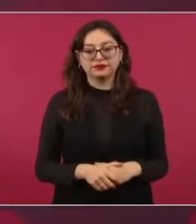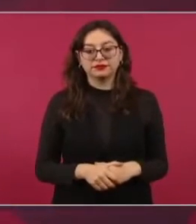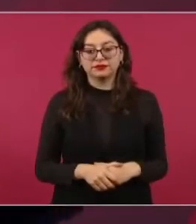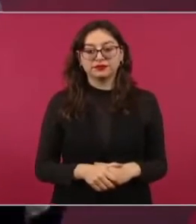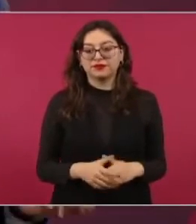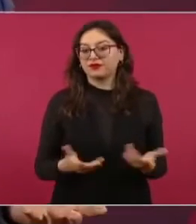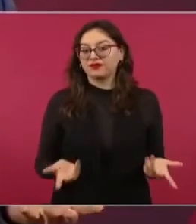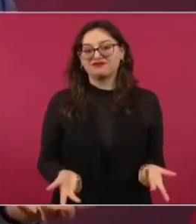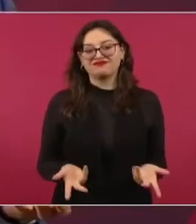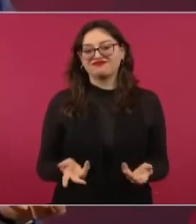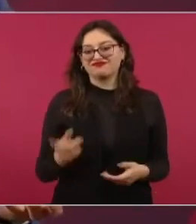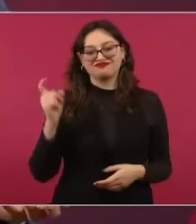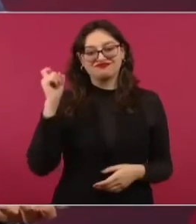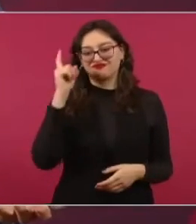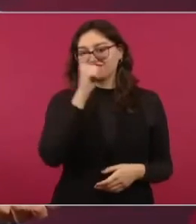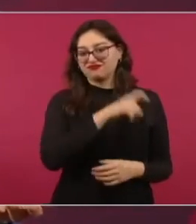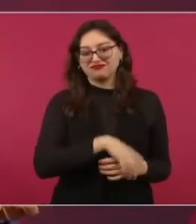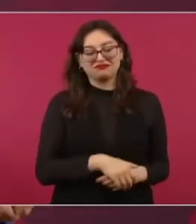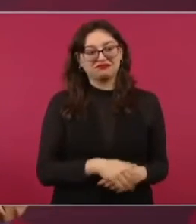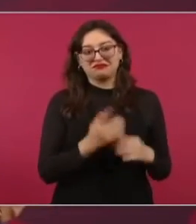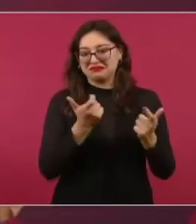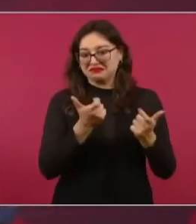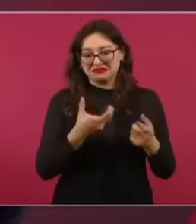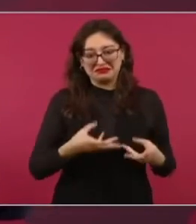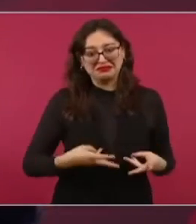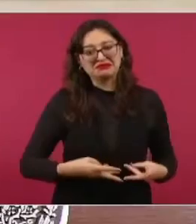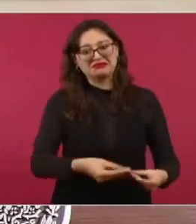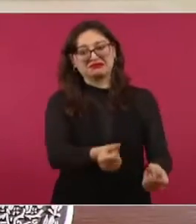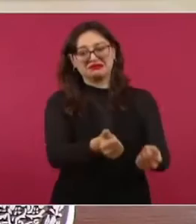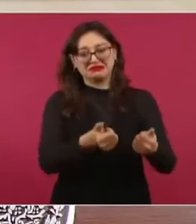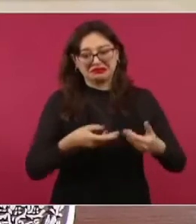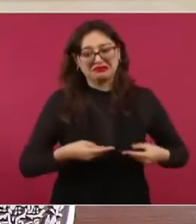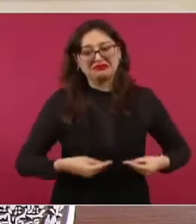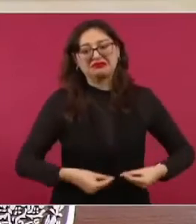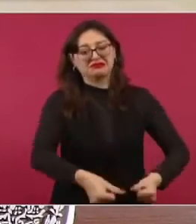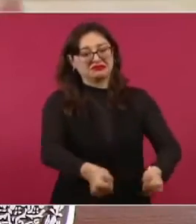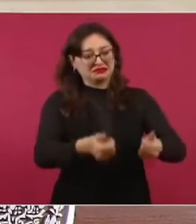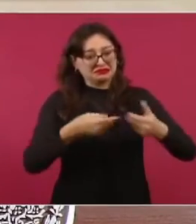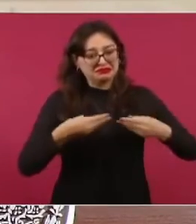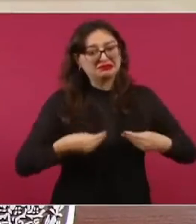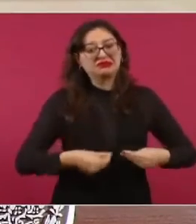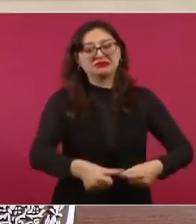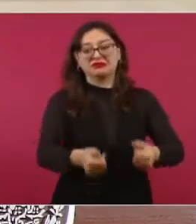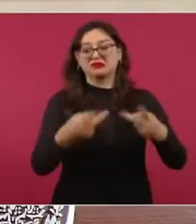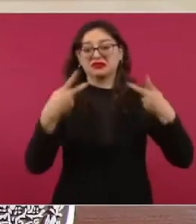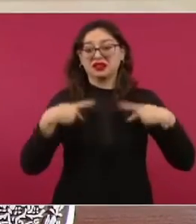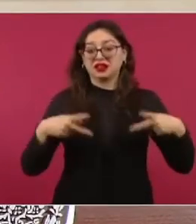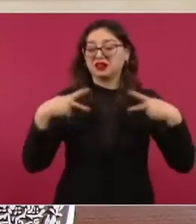le cuestan mucho al pueblo, le cuesta mucho mantenerlos.